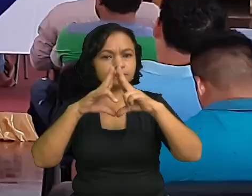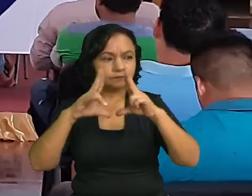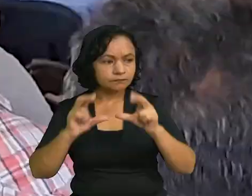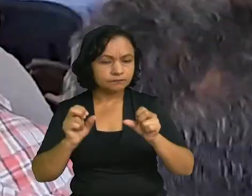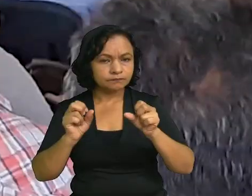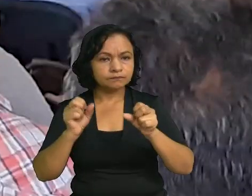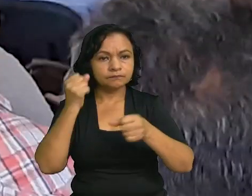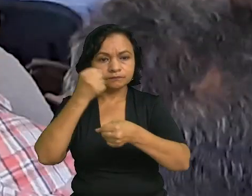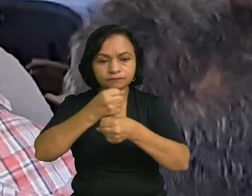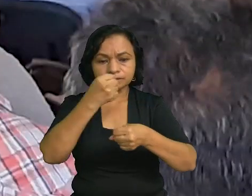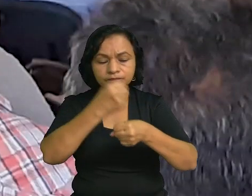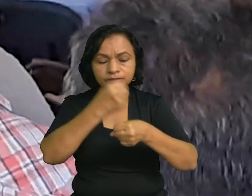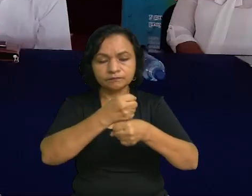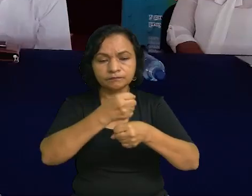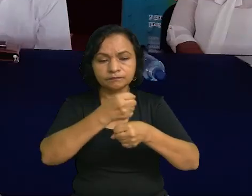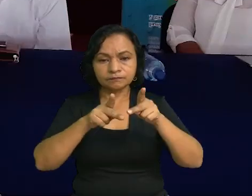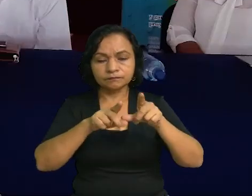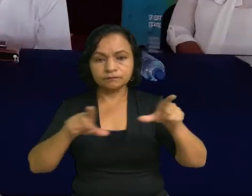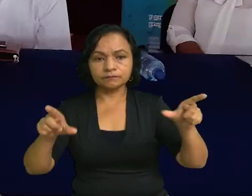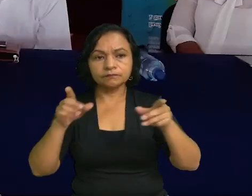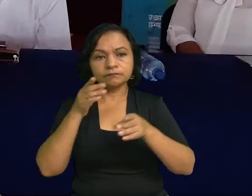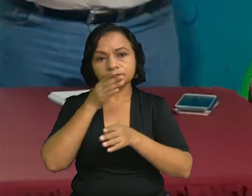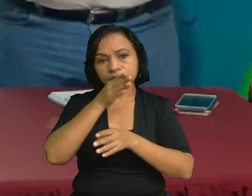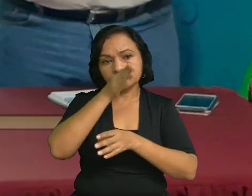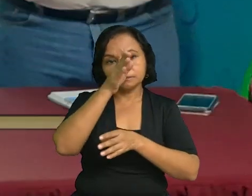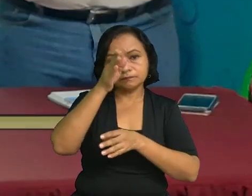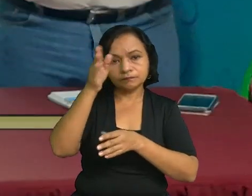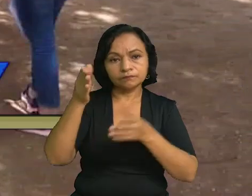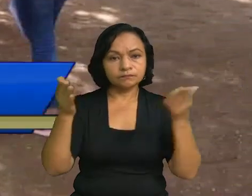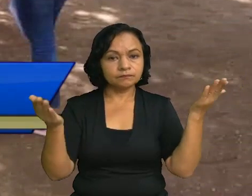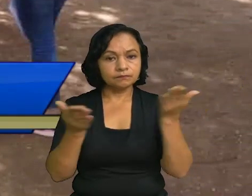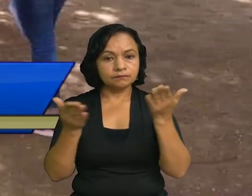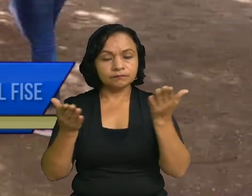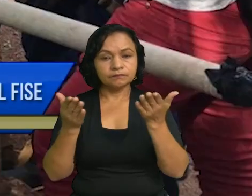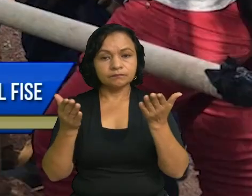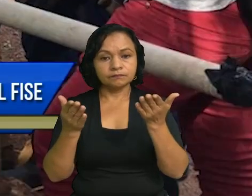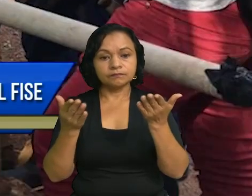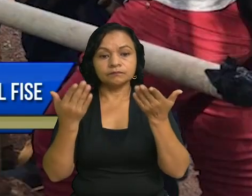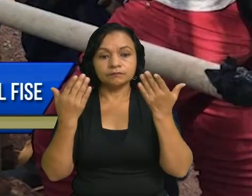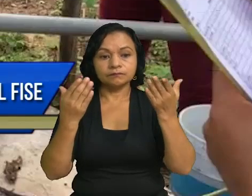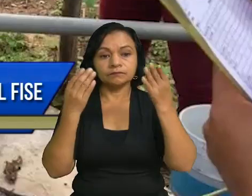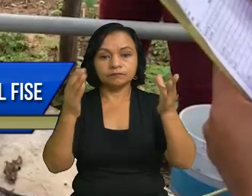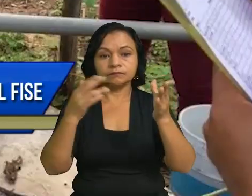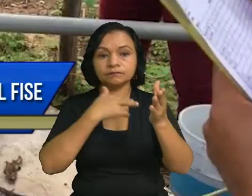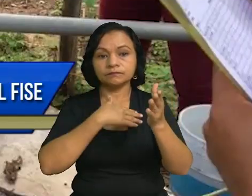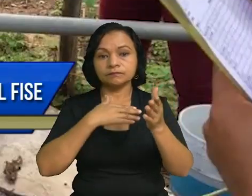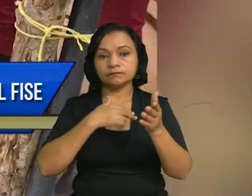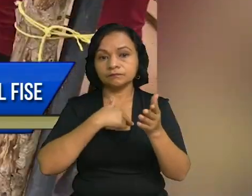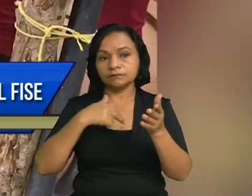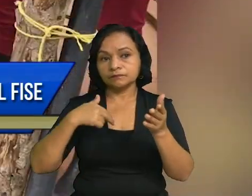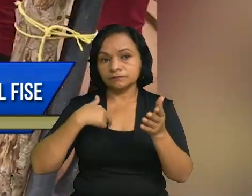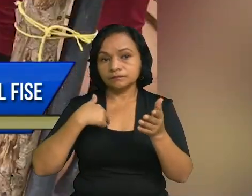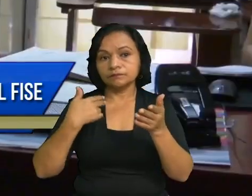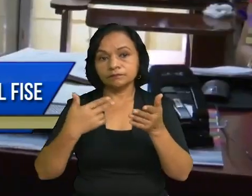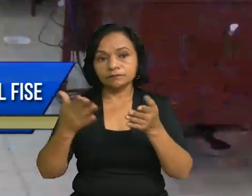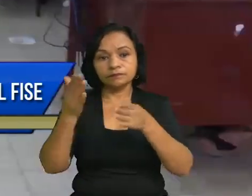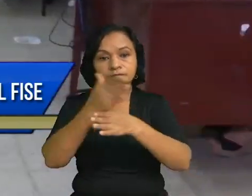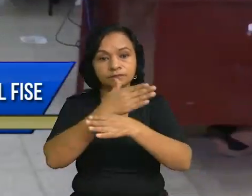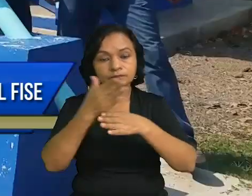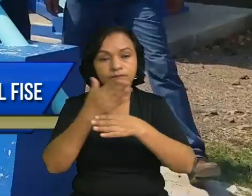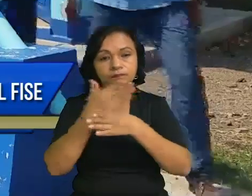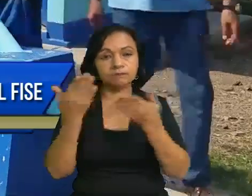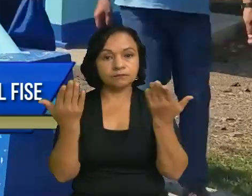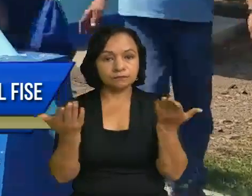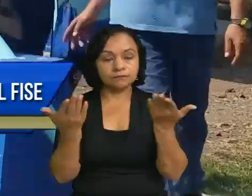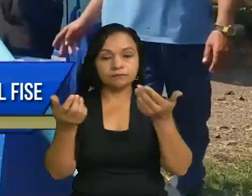se elaboraron los planes de gestión ambiental así como también se sentaron las condiciones para la realización de las adjudicaciones